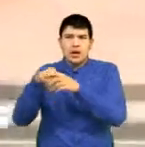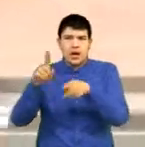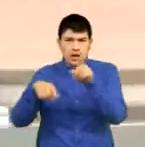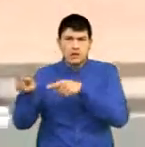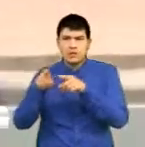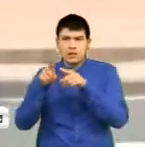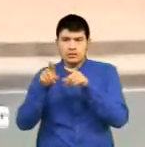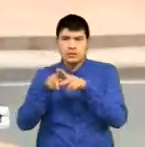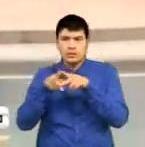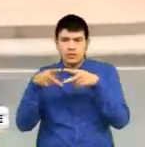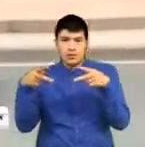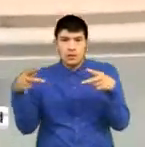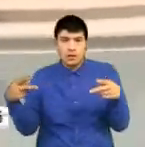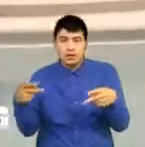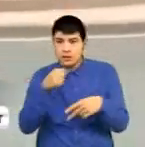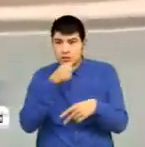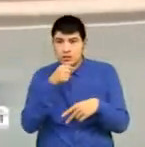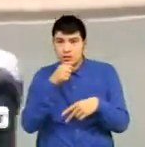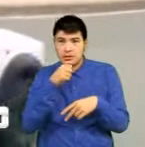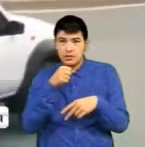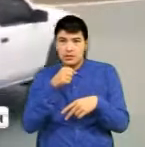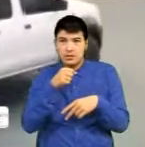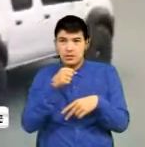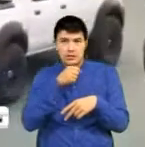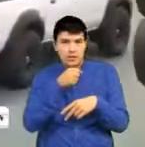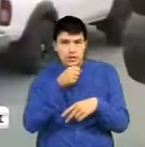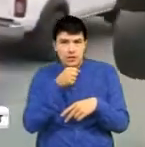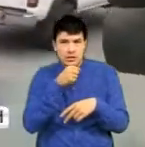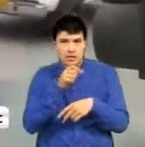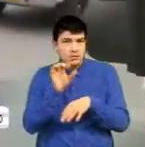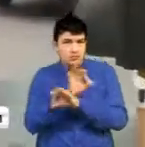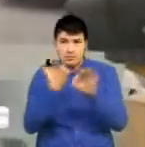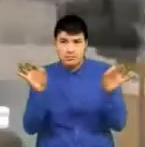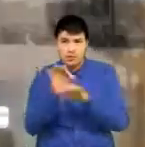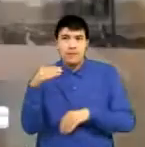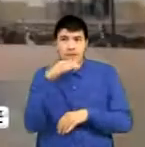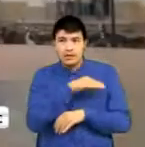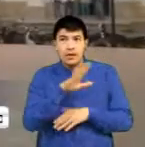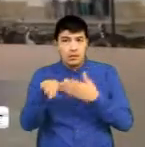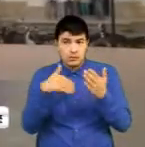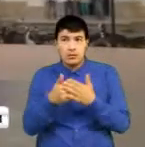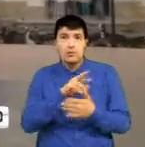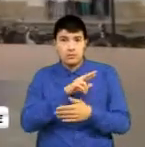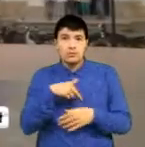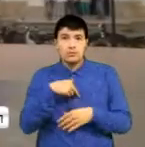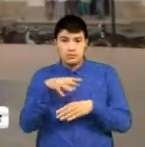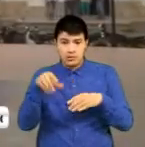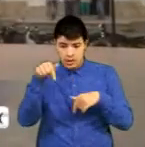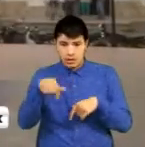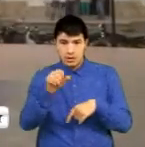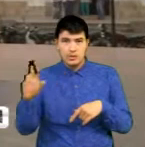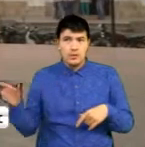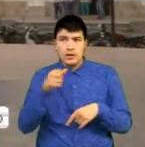noticias aclarando ninguna de estas falsas. Todas las noticias que hemos emitido en Oriente Noticias han